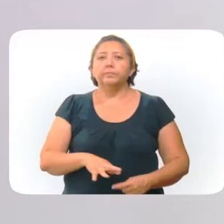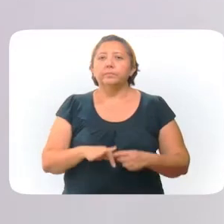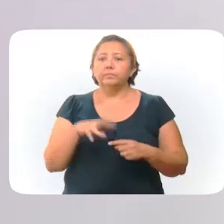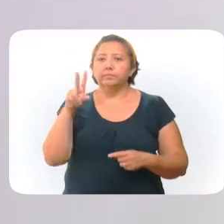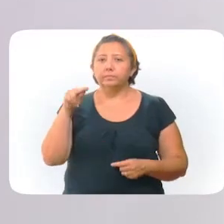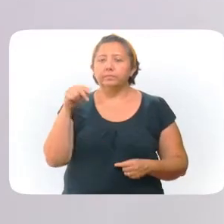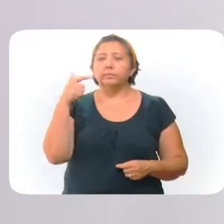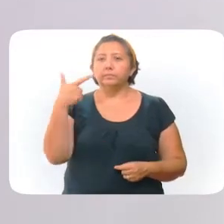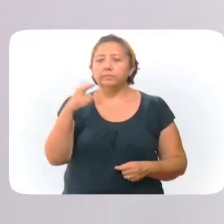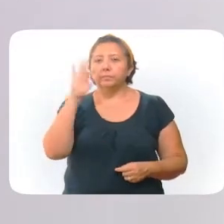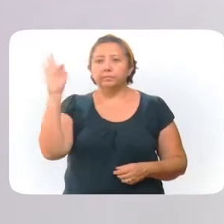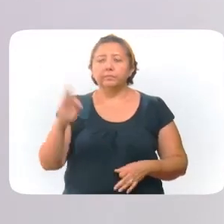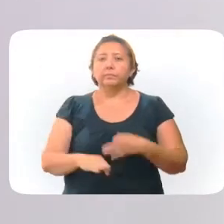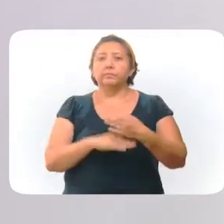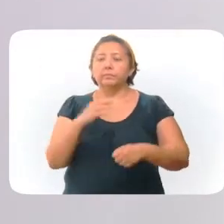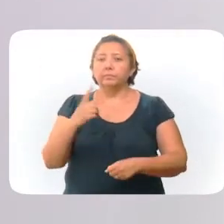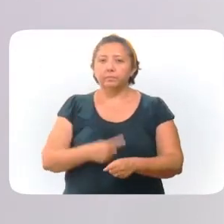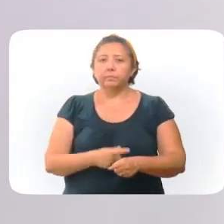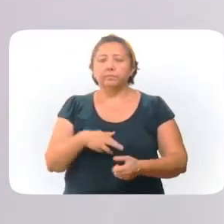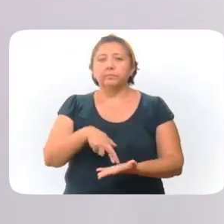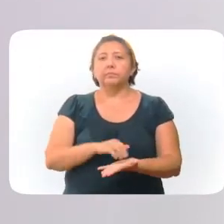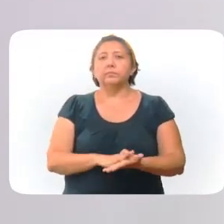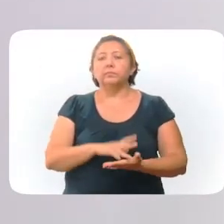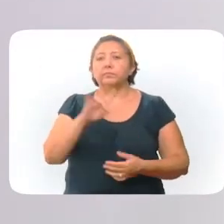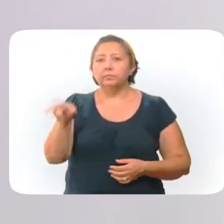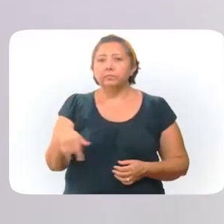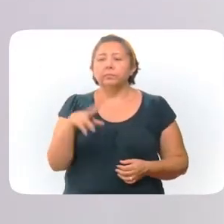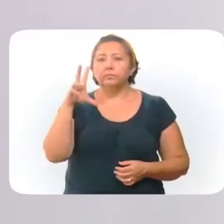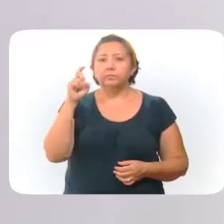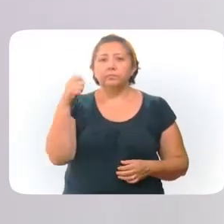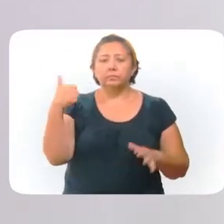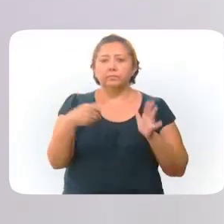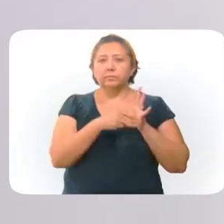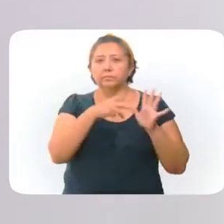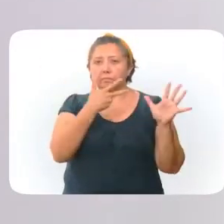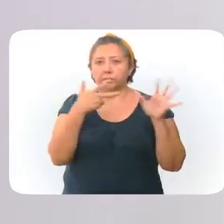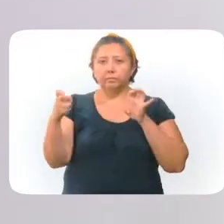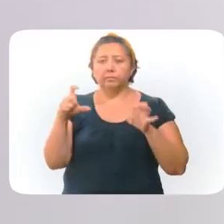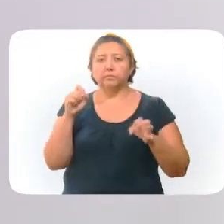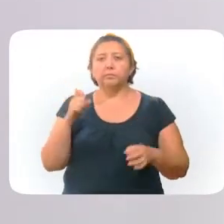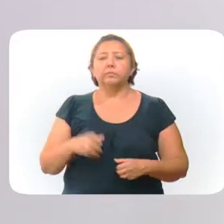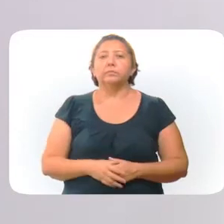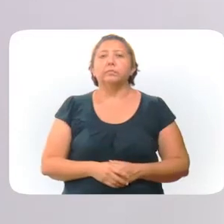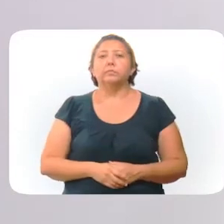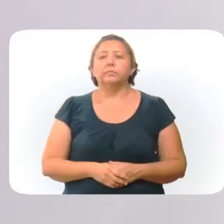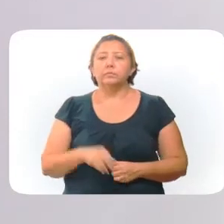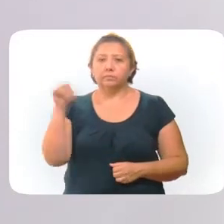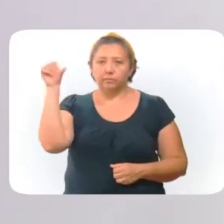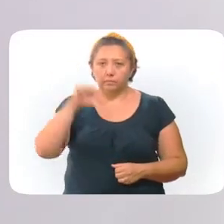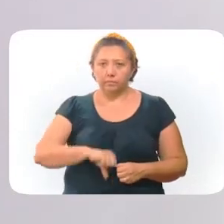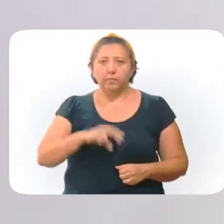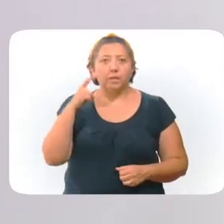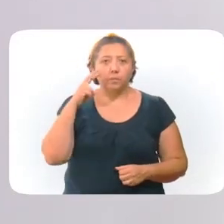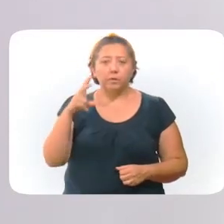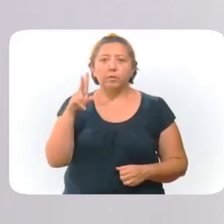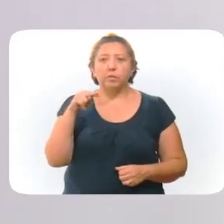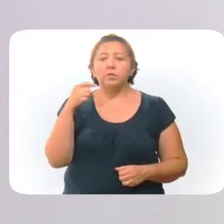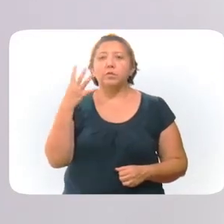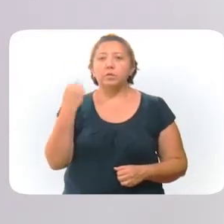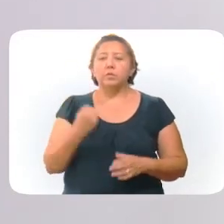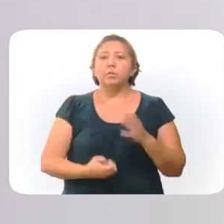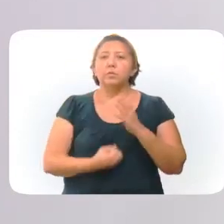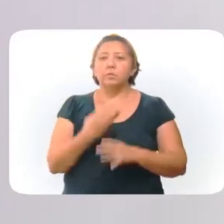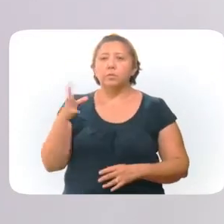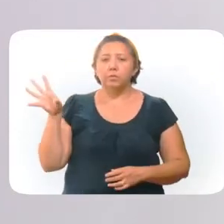el 87% del total de contagios registrados, que son 36.820. Hoy se detectaron 89